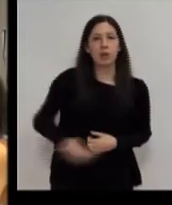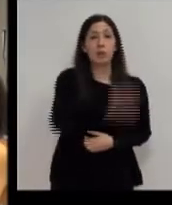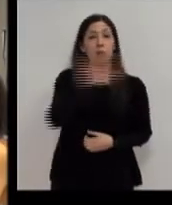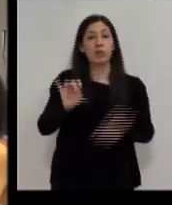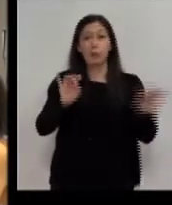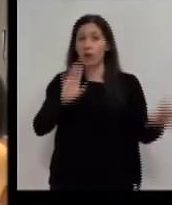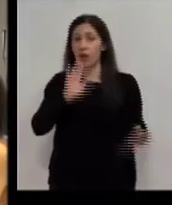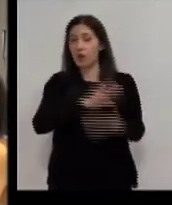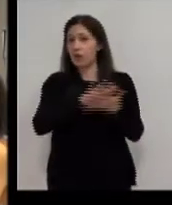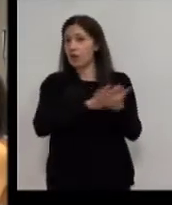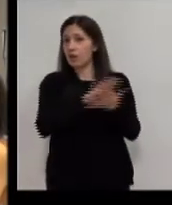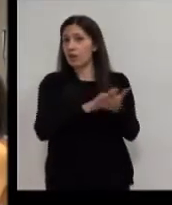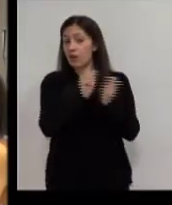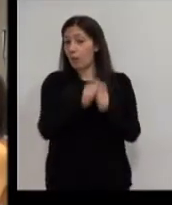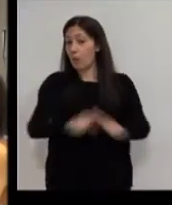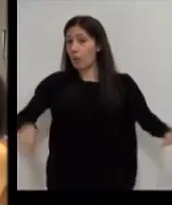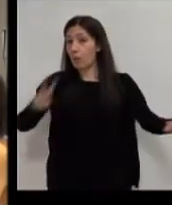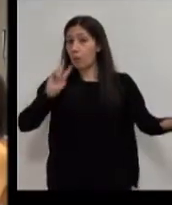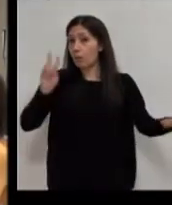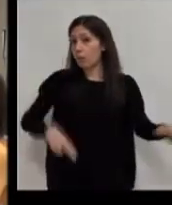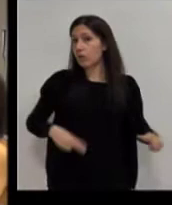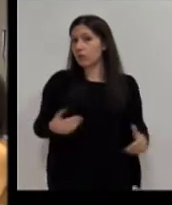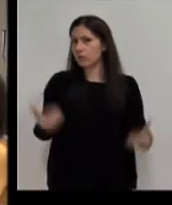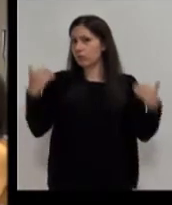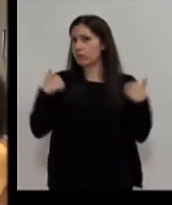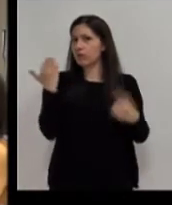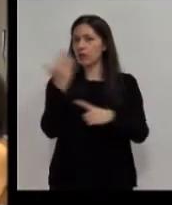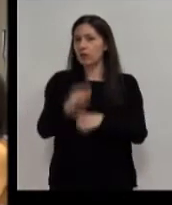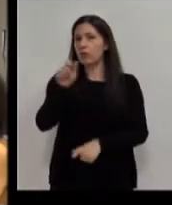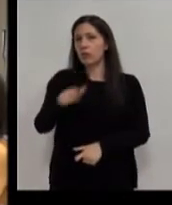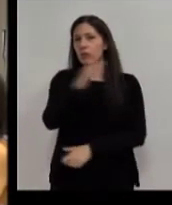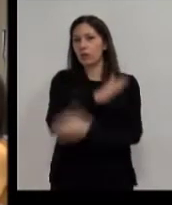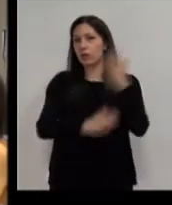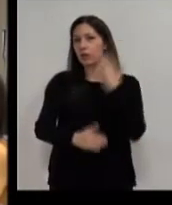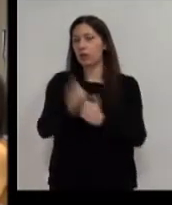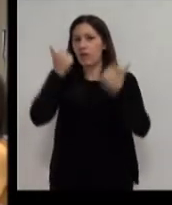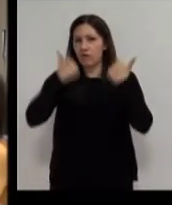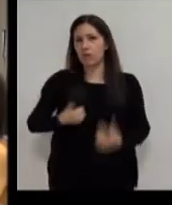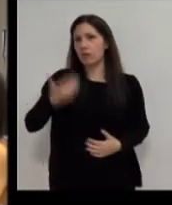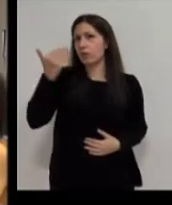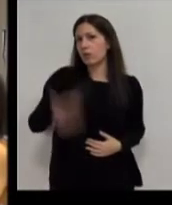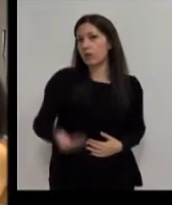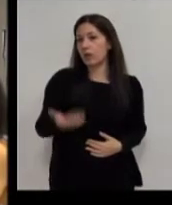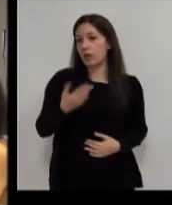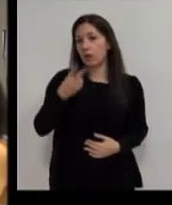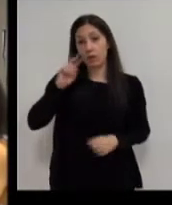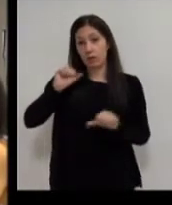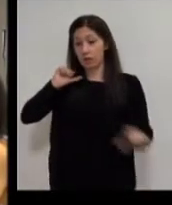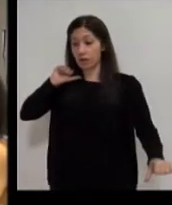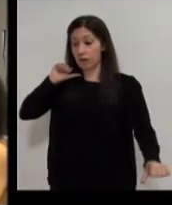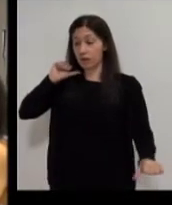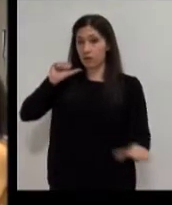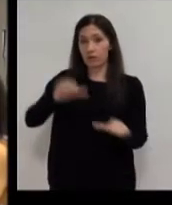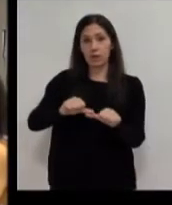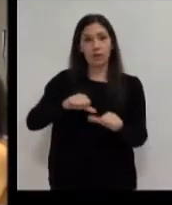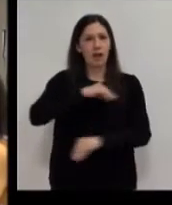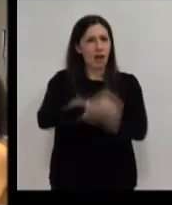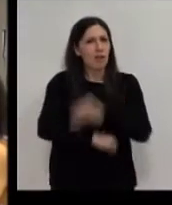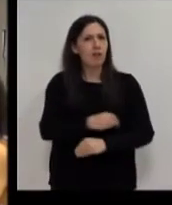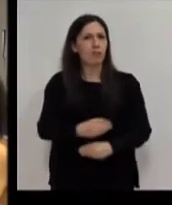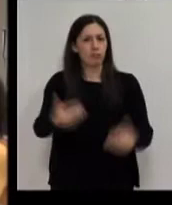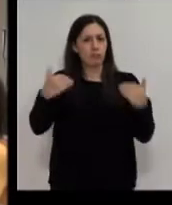en España. Nosotros, como bien has comentado, somos una plataforma que representamos a las personas con gran discapacidad física, y de